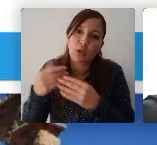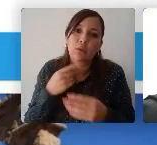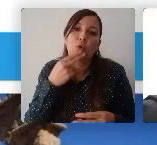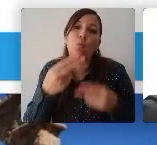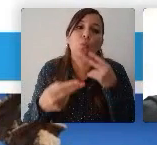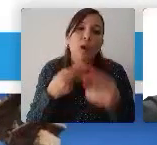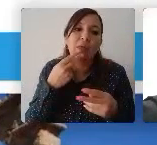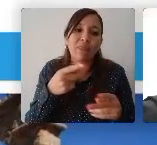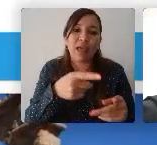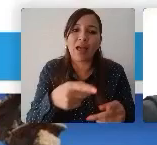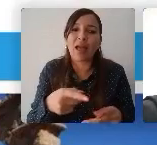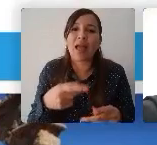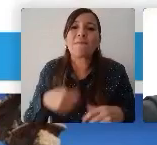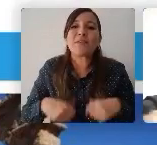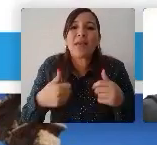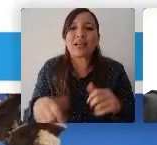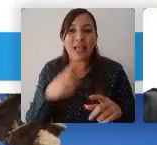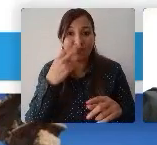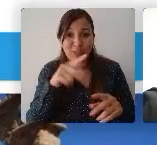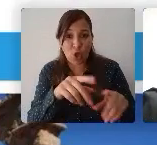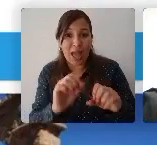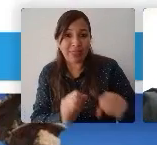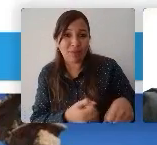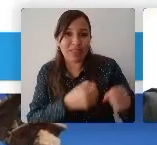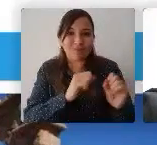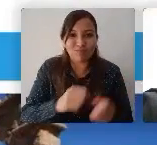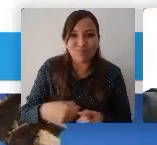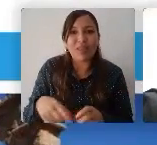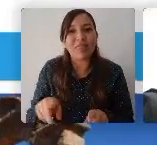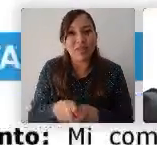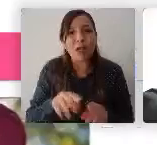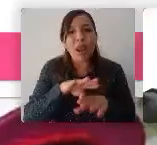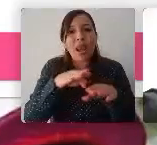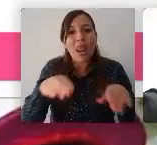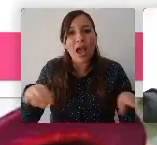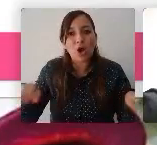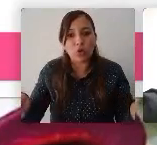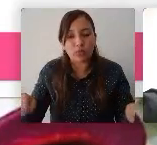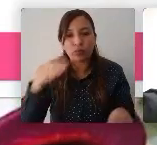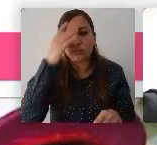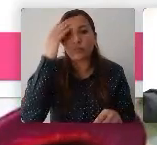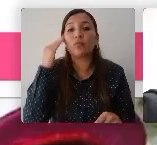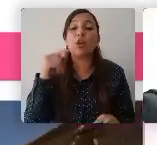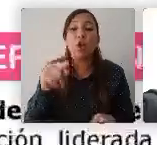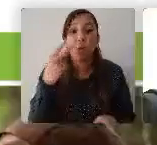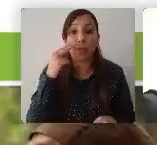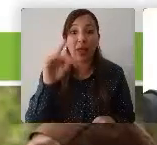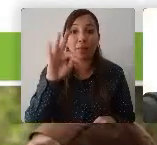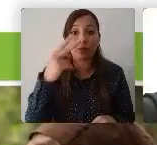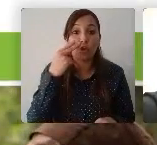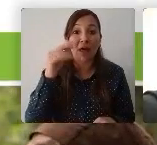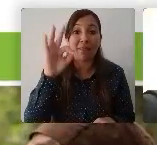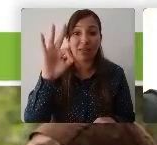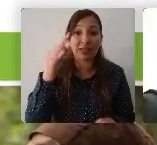local de cada uno de estos pueblos, ¿no? Entonces, hemos visto nuevamente tres personajes,